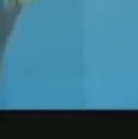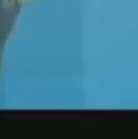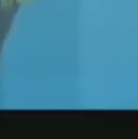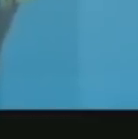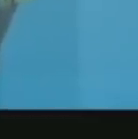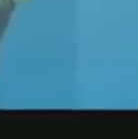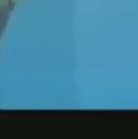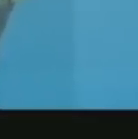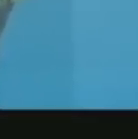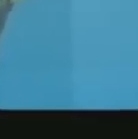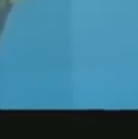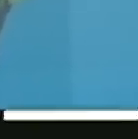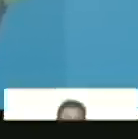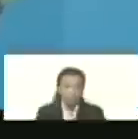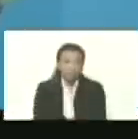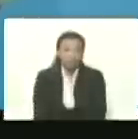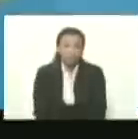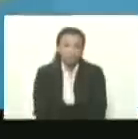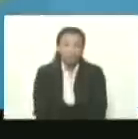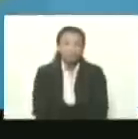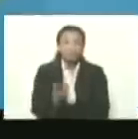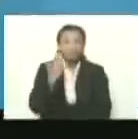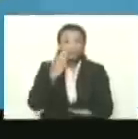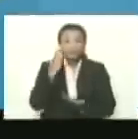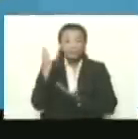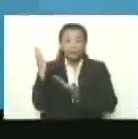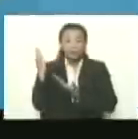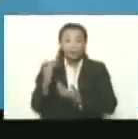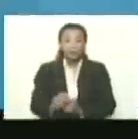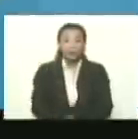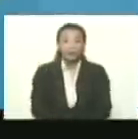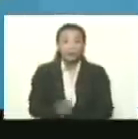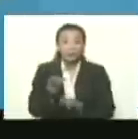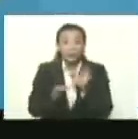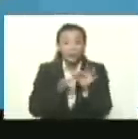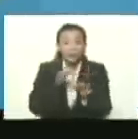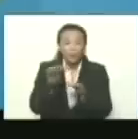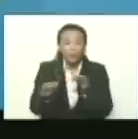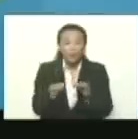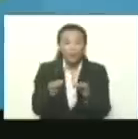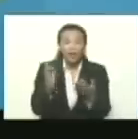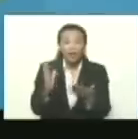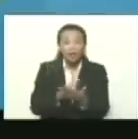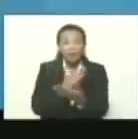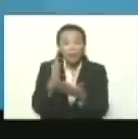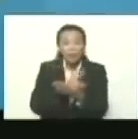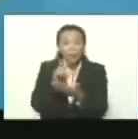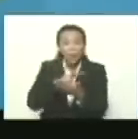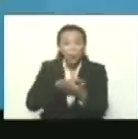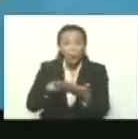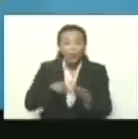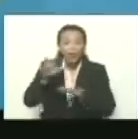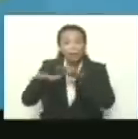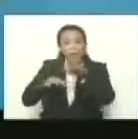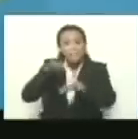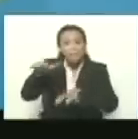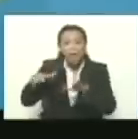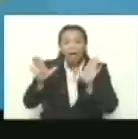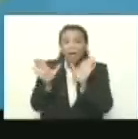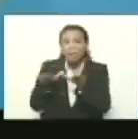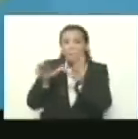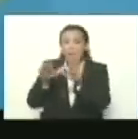cosa bien bella, ¿no? Igualmente está en peligro de extinción, en peligro crítico,